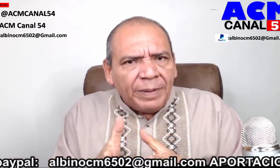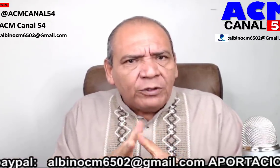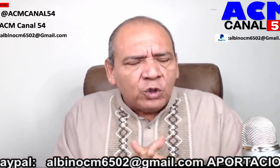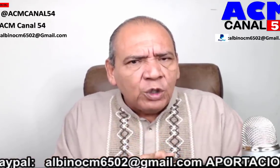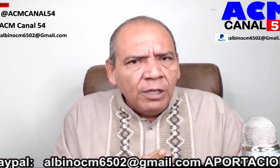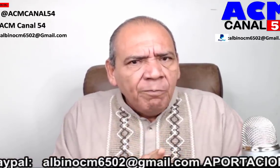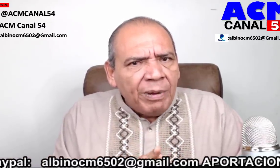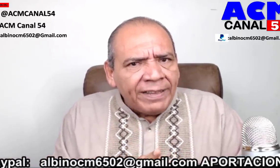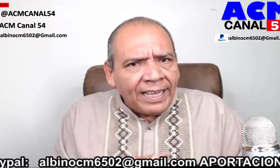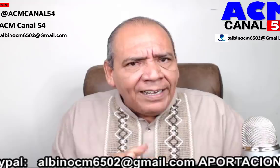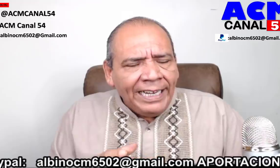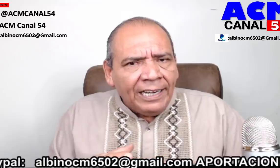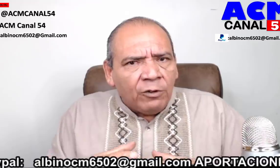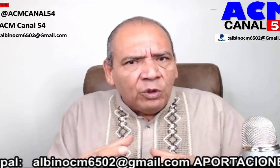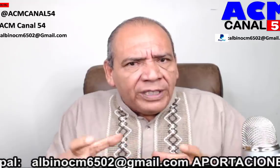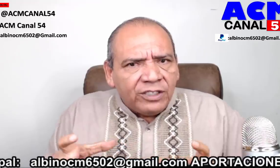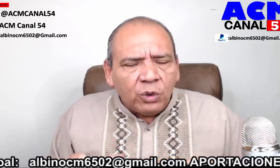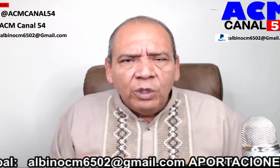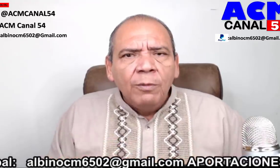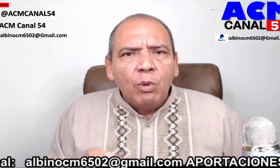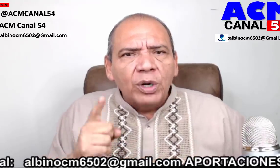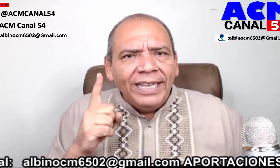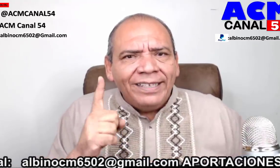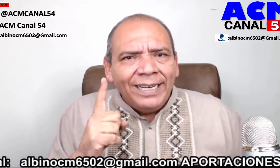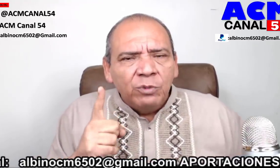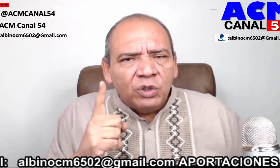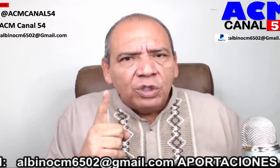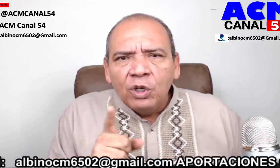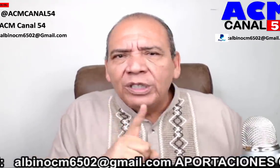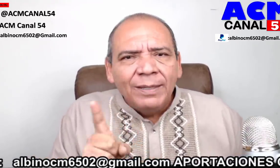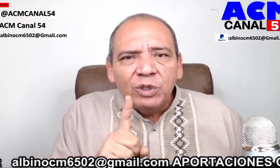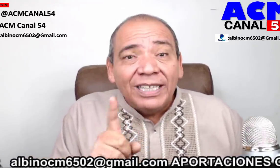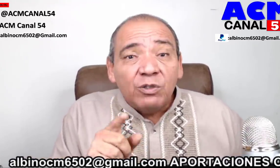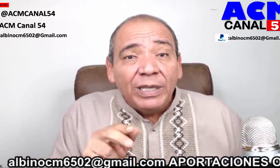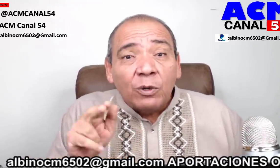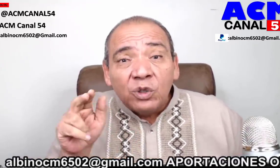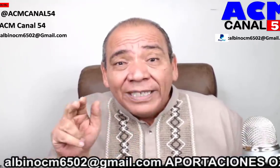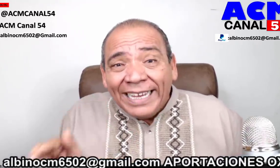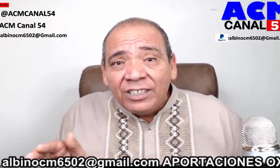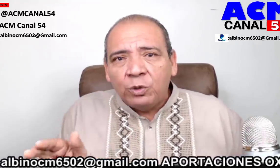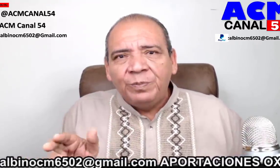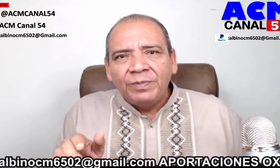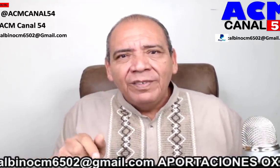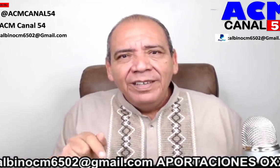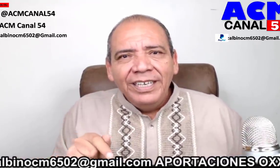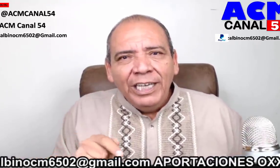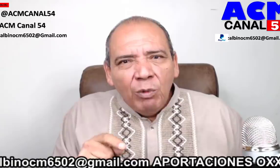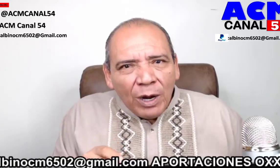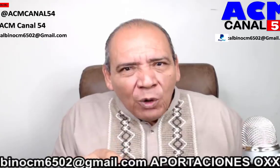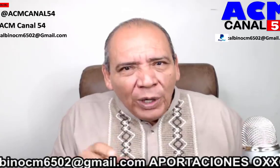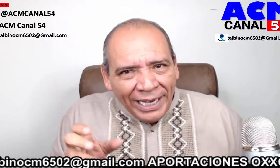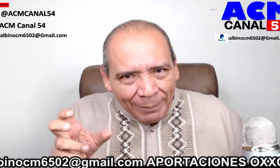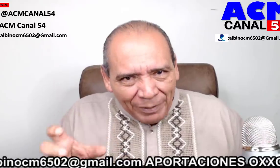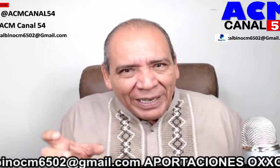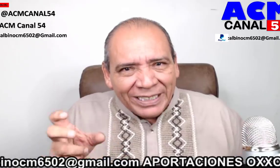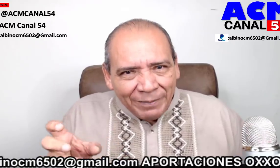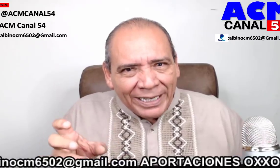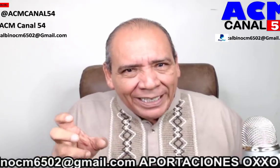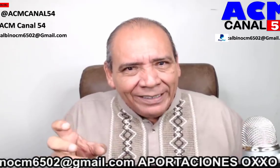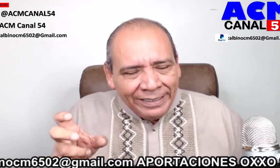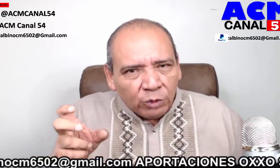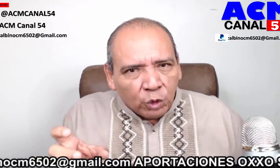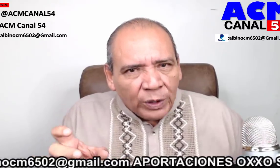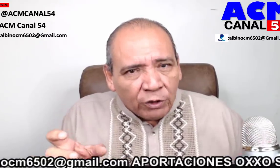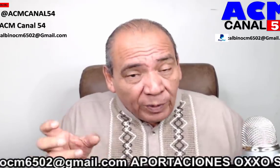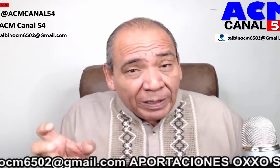algunos fragmentos para darle el contexto. ¿Por qué no tenemos que descuidarnos de esto? Y luego, en la primera